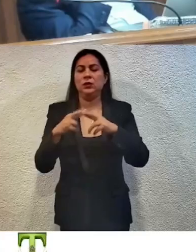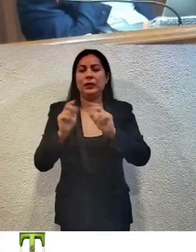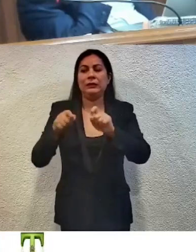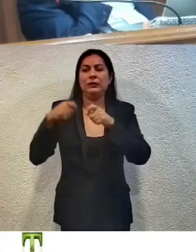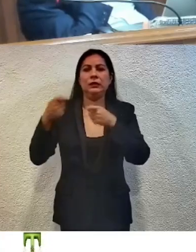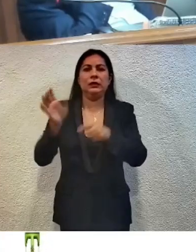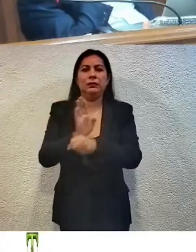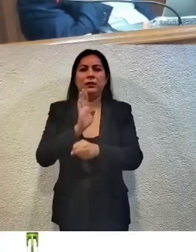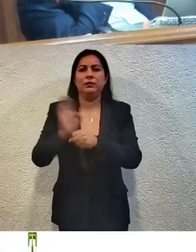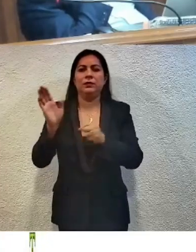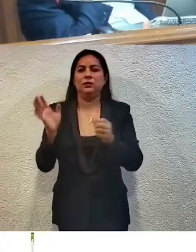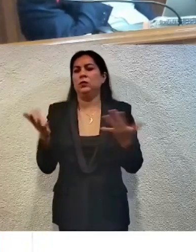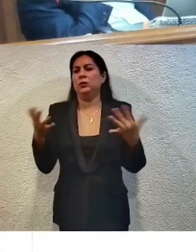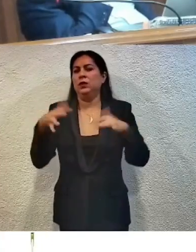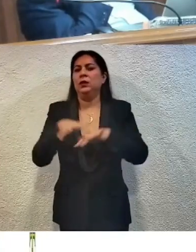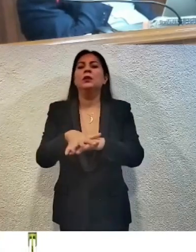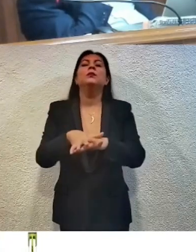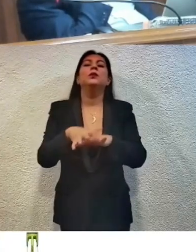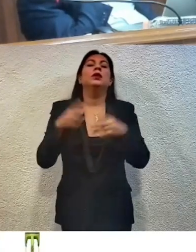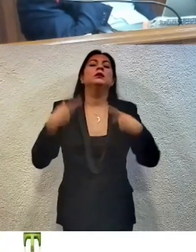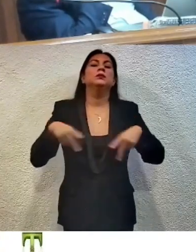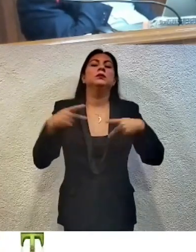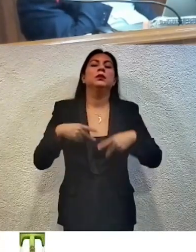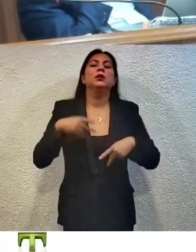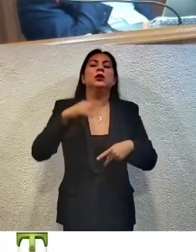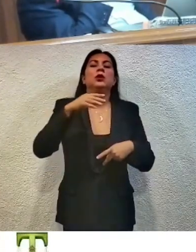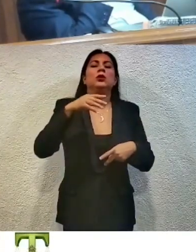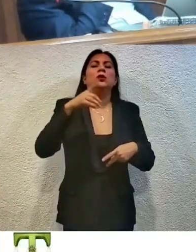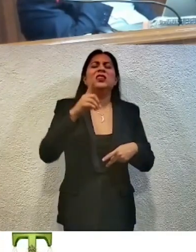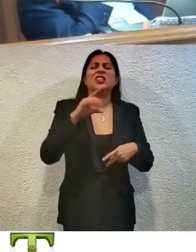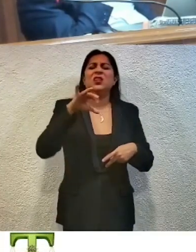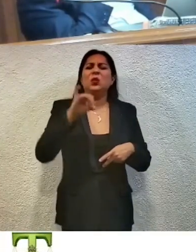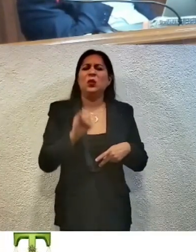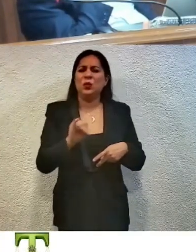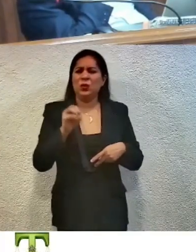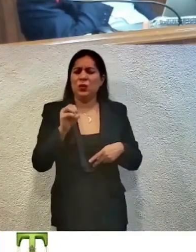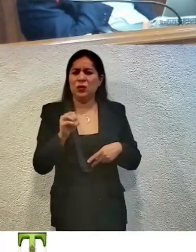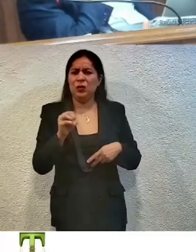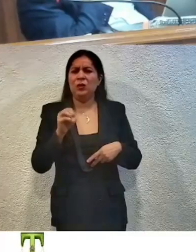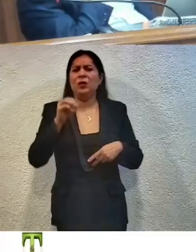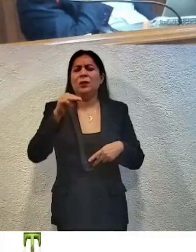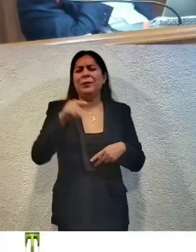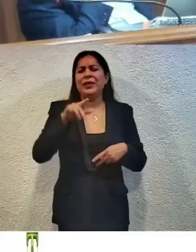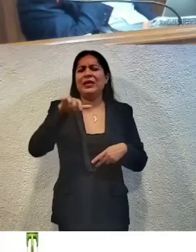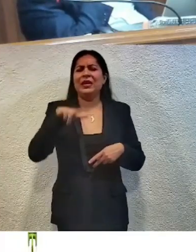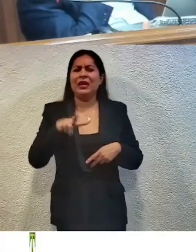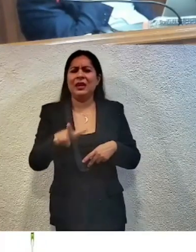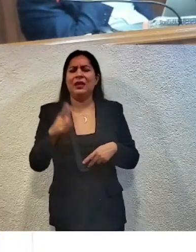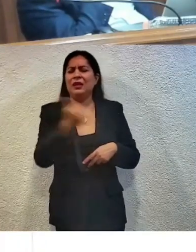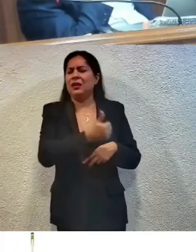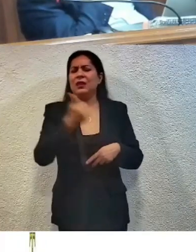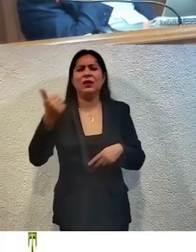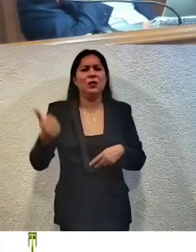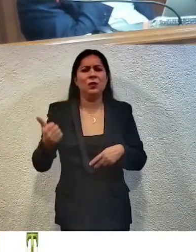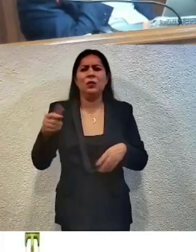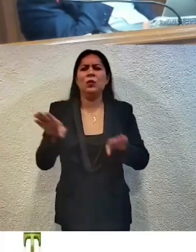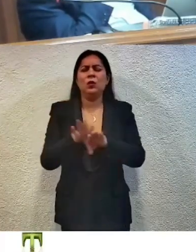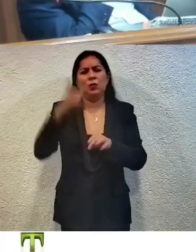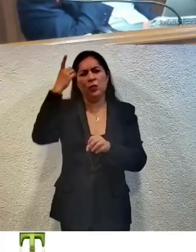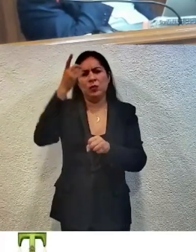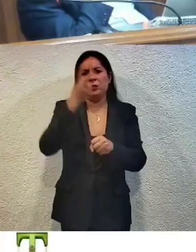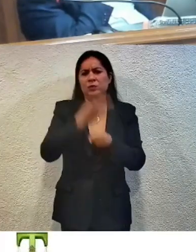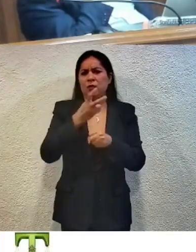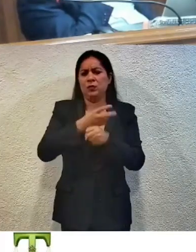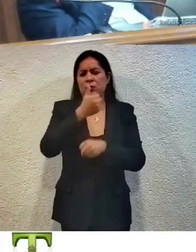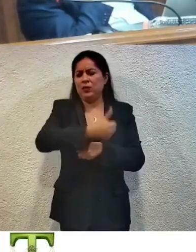a favor de la fórmula integrada por los ciudadanos Joy Walton Álvarez y Miguel Ángel Mollado Escutia como propietario y